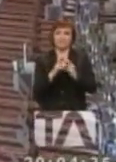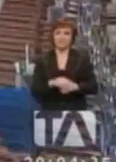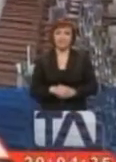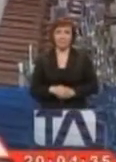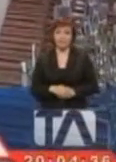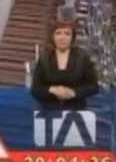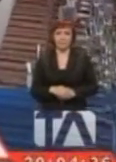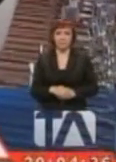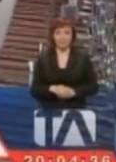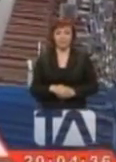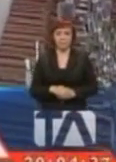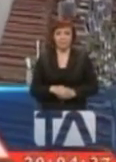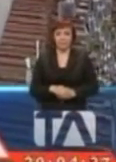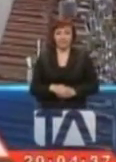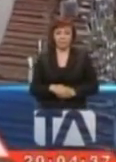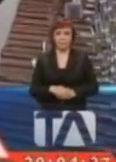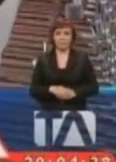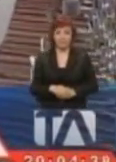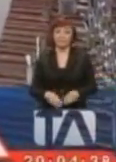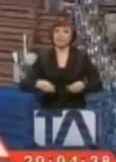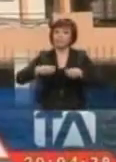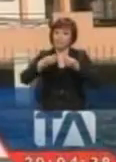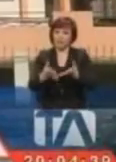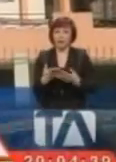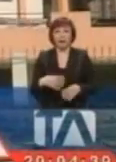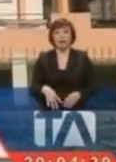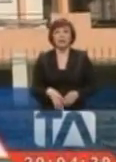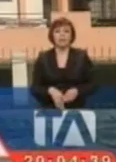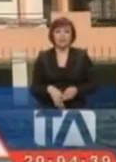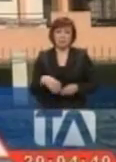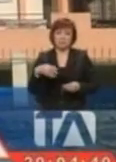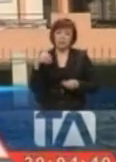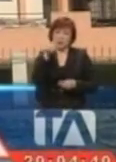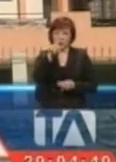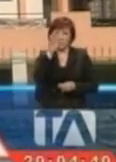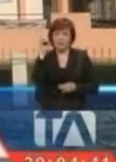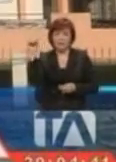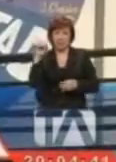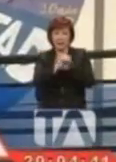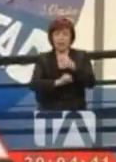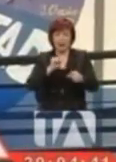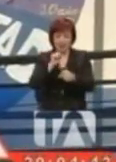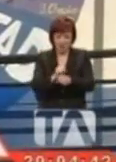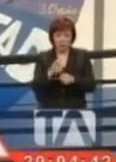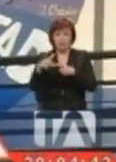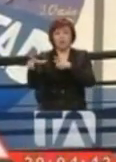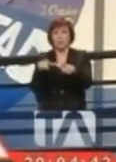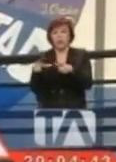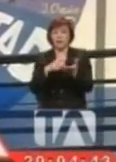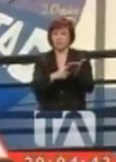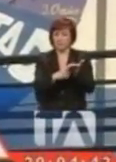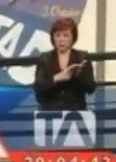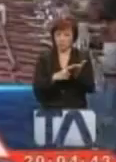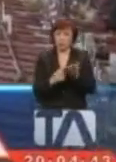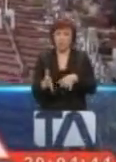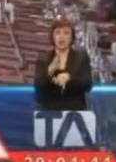Tomen asiento, por favor, muchas gracias. Entregó en comodato por 100 años dos sedes de la CONAIE que tuvieron inconvenientes durante el periodo de Rafael